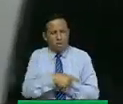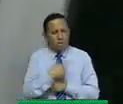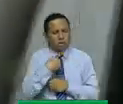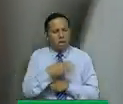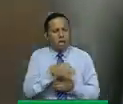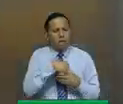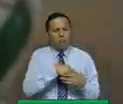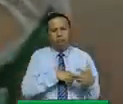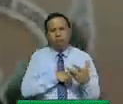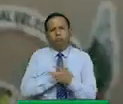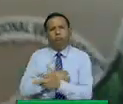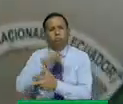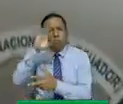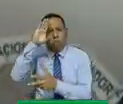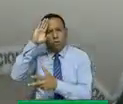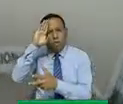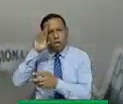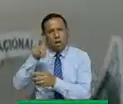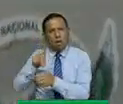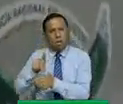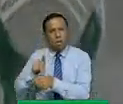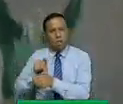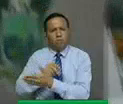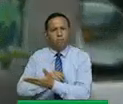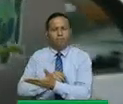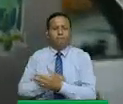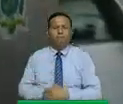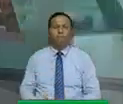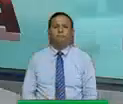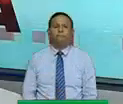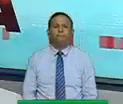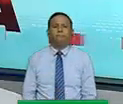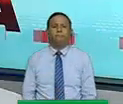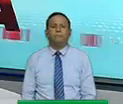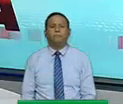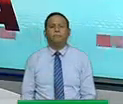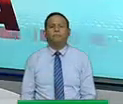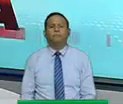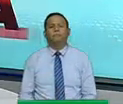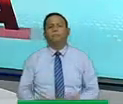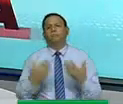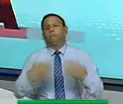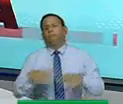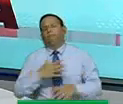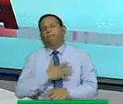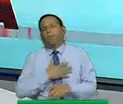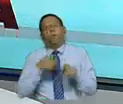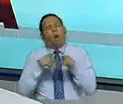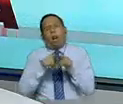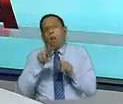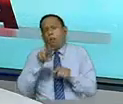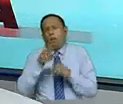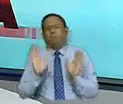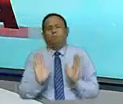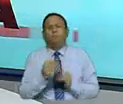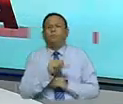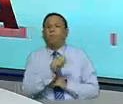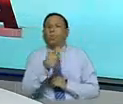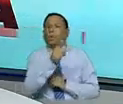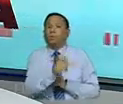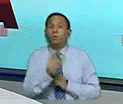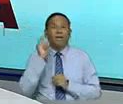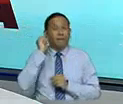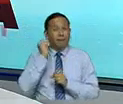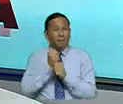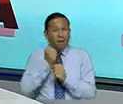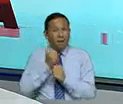policía, informó Carlos Julio Gurumendi. Y en un hecho algo similar, una funcionaria de un hospital ubicado en el sur